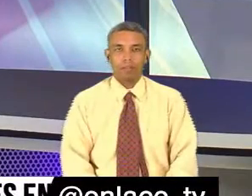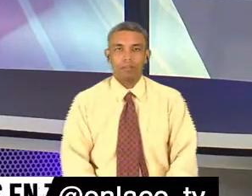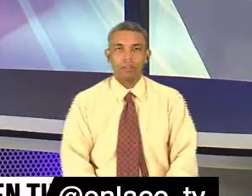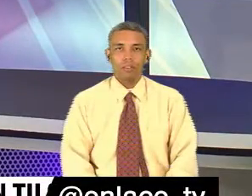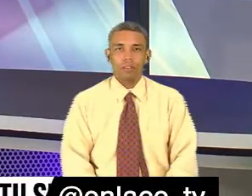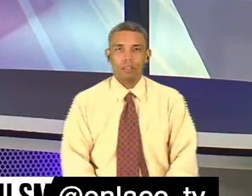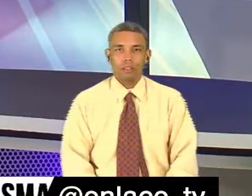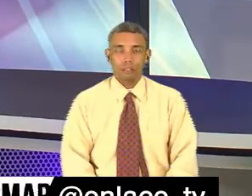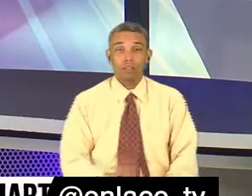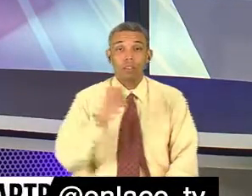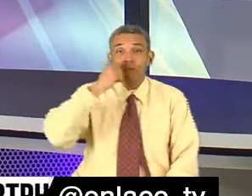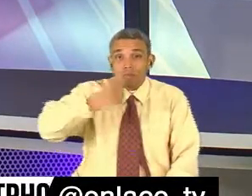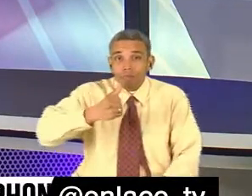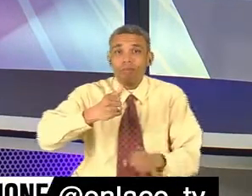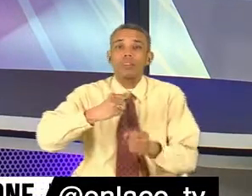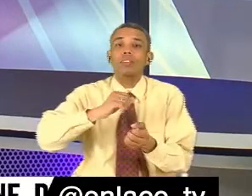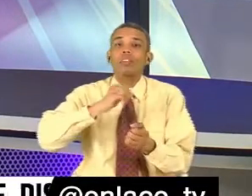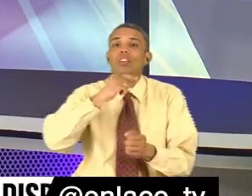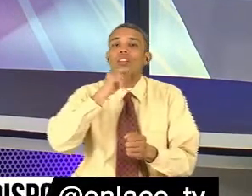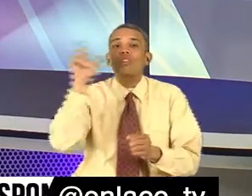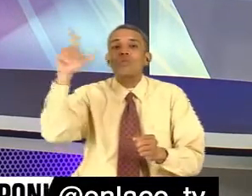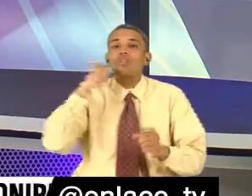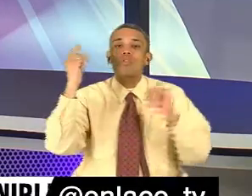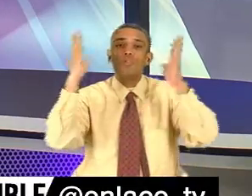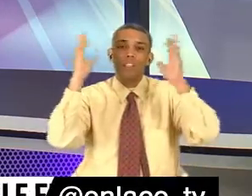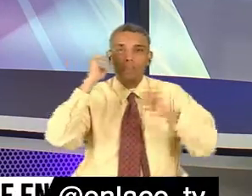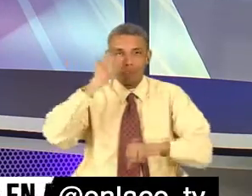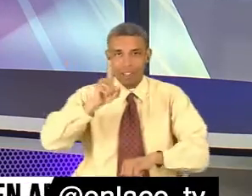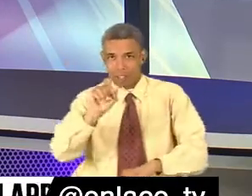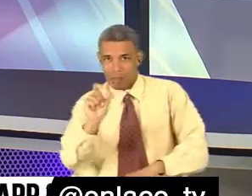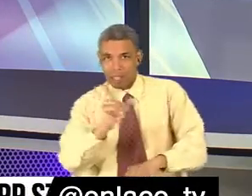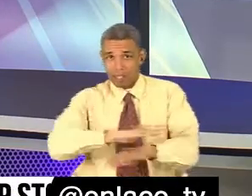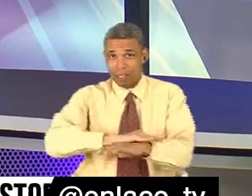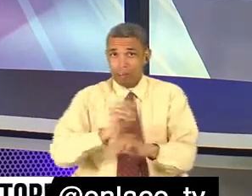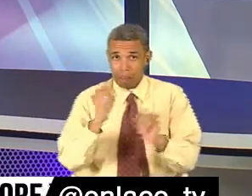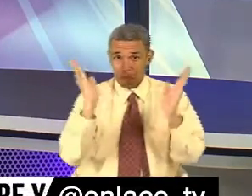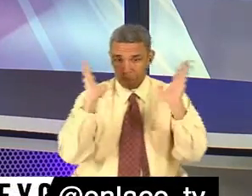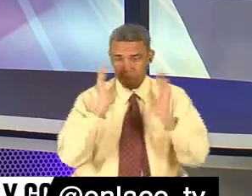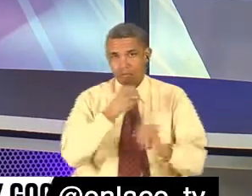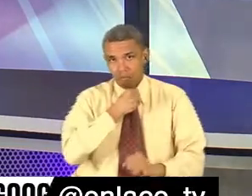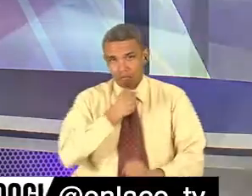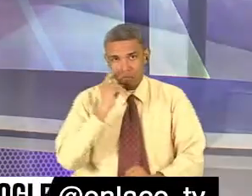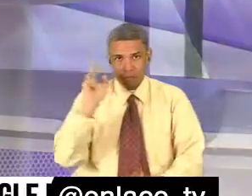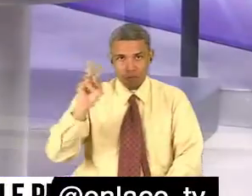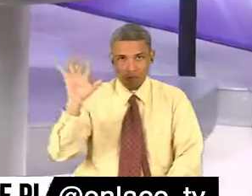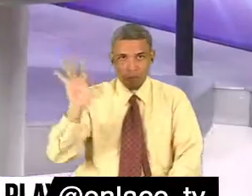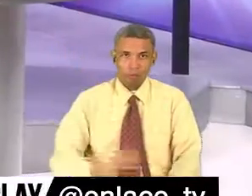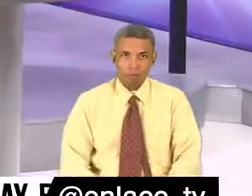Tendremos una nueva cita mañana lunes festivo, 6:30 de la tarde, con más de Enlace Noticias, lo que usted quiere ver.